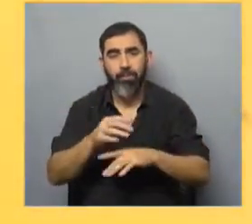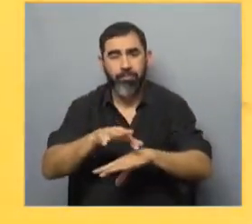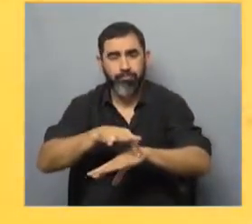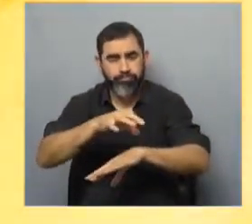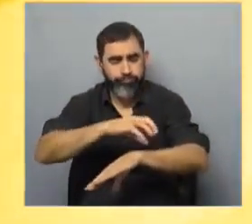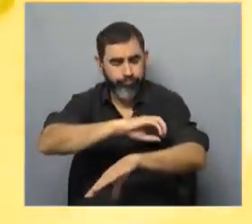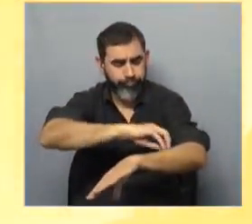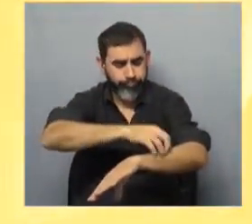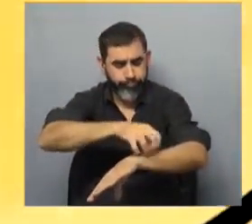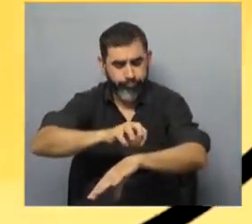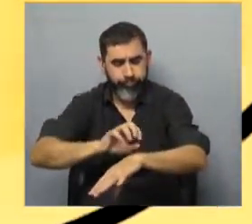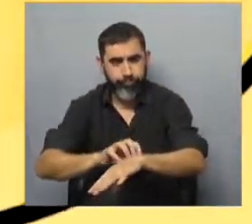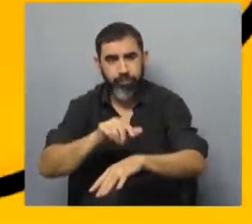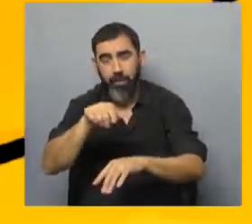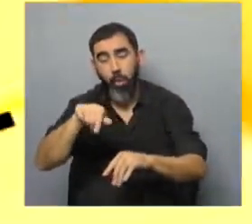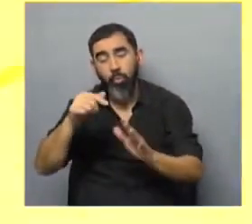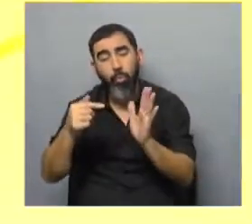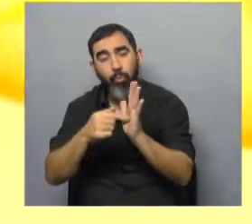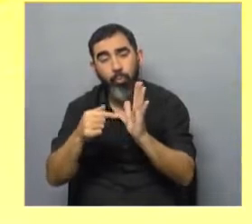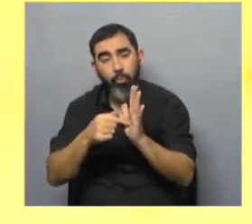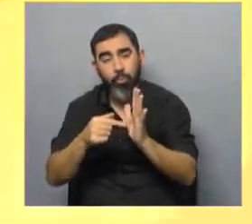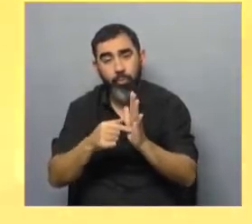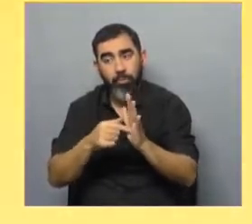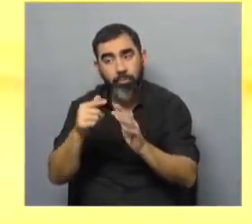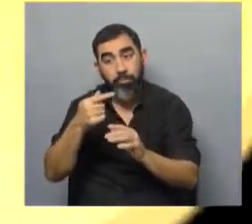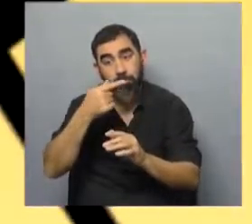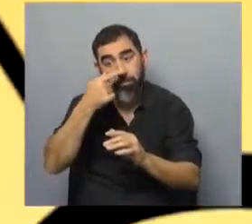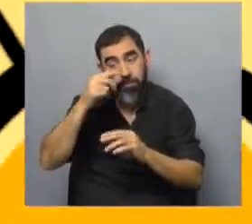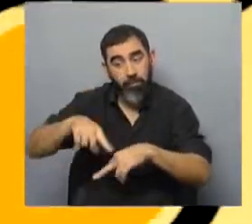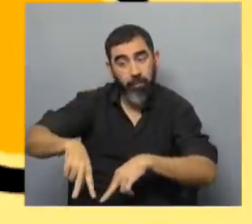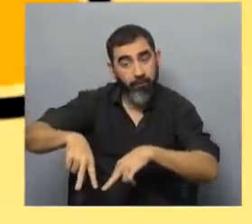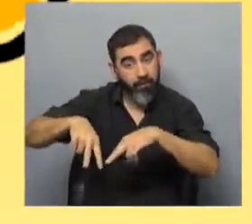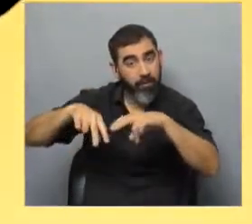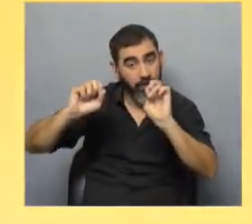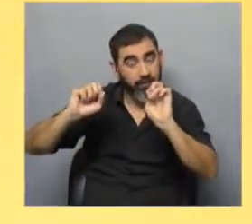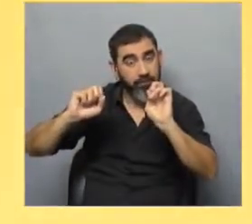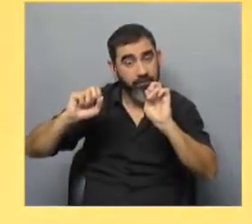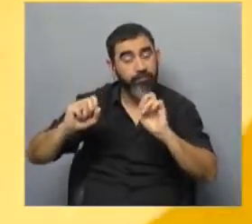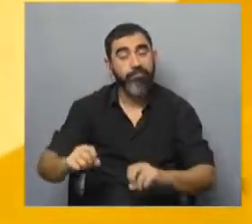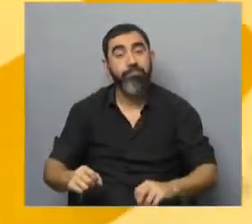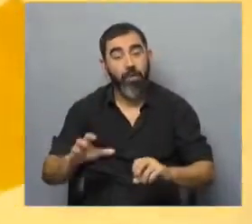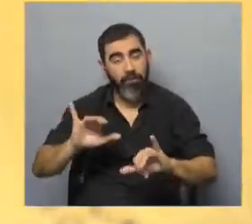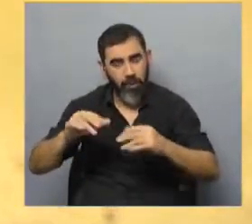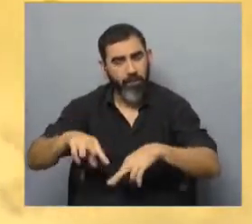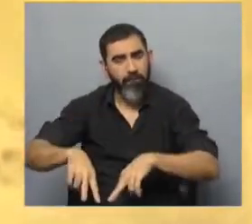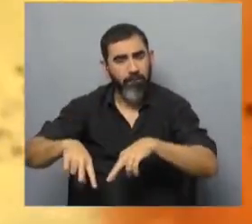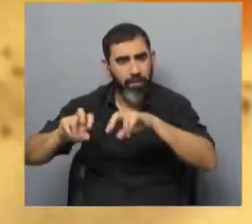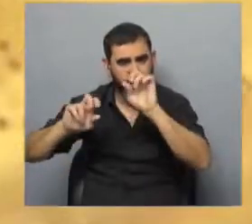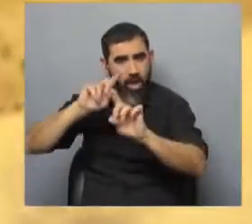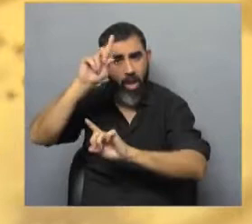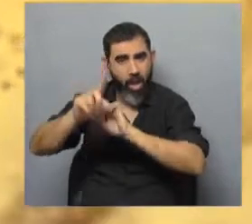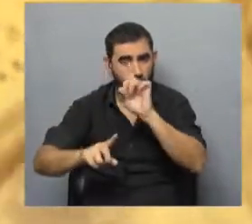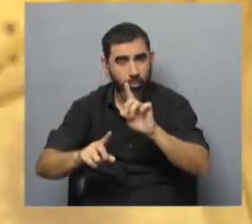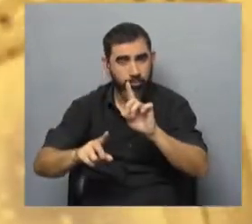pústulas, y esto es algo más localizado, y eso es algo súper interesante, perdón el término, de estudiar, y lo están estudiando algunos investigadores, viendo